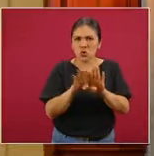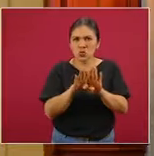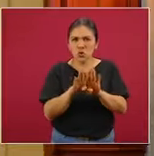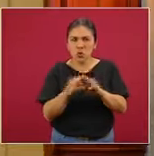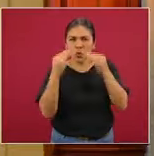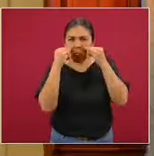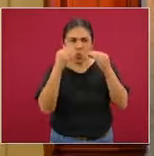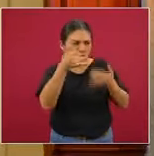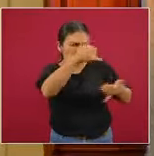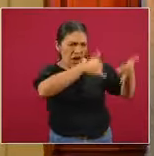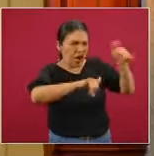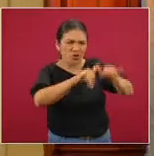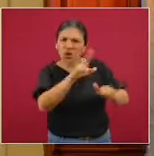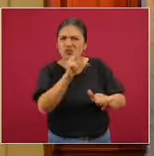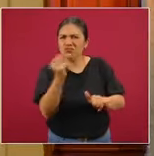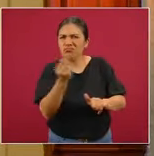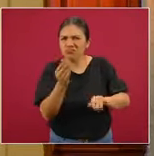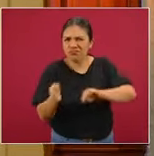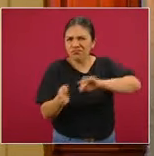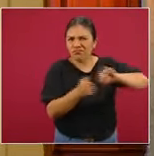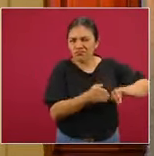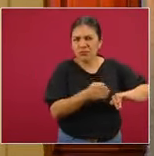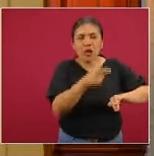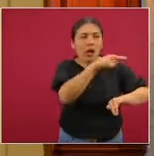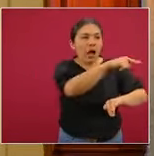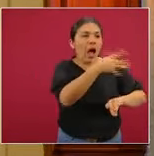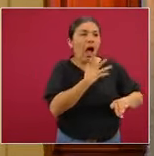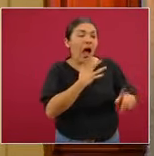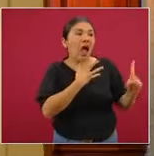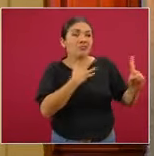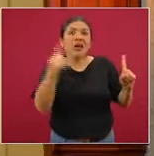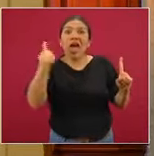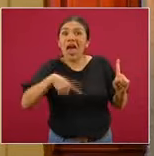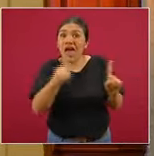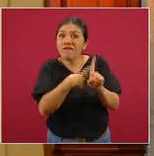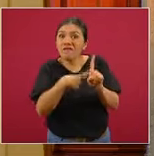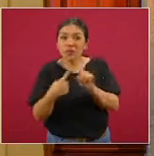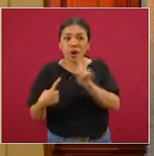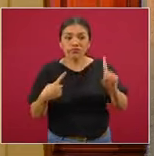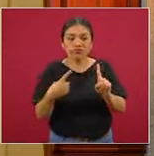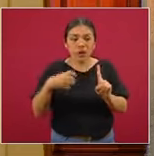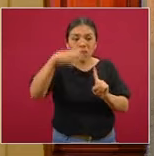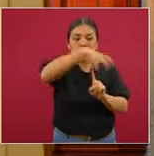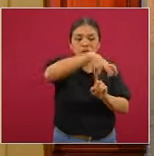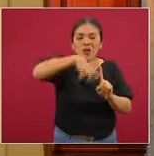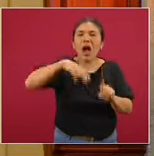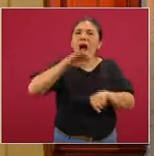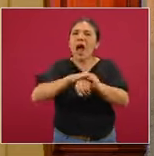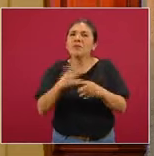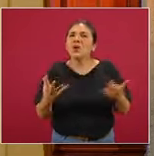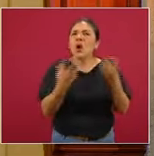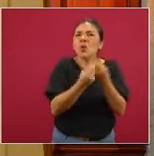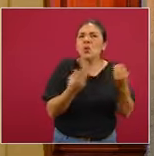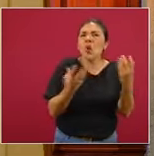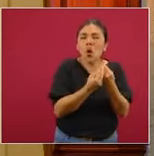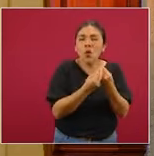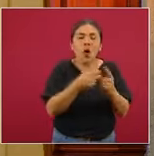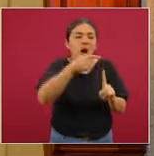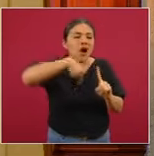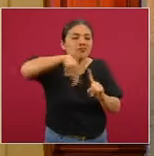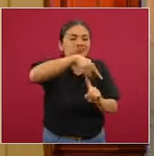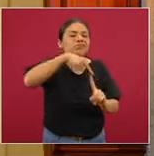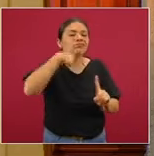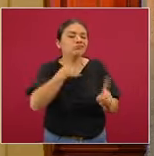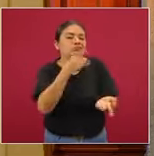una muestra de laboratorio a los contactos de casos confirmados sí por laboratorio, yo puedo asignarles